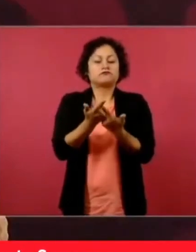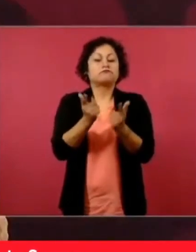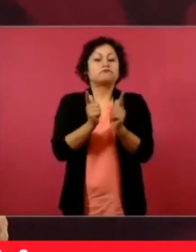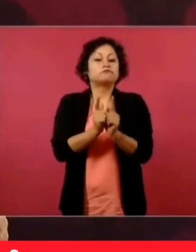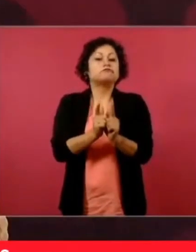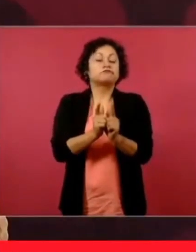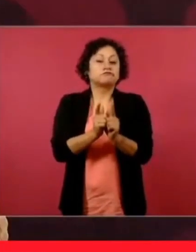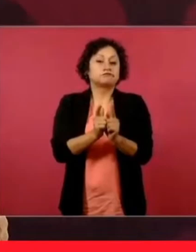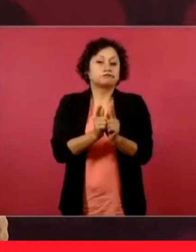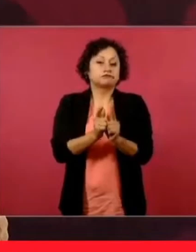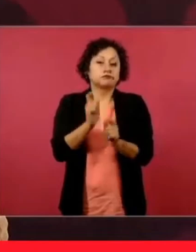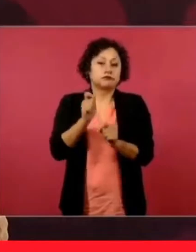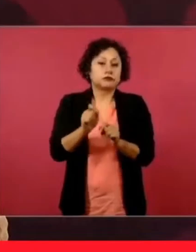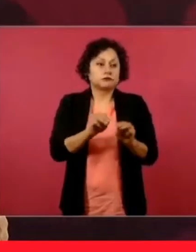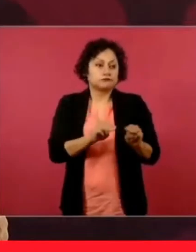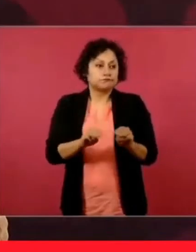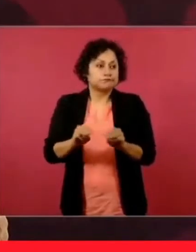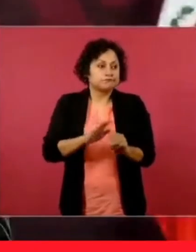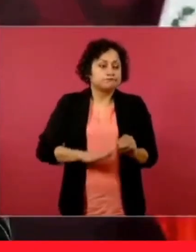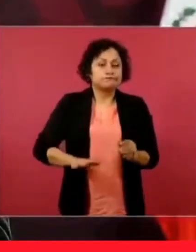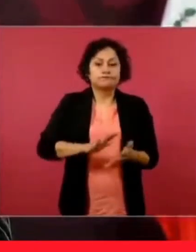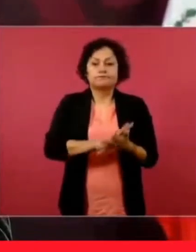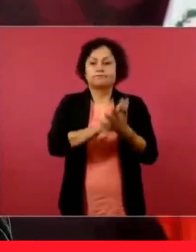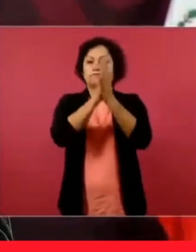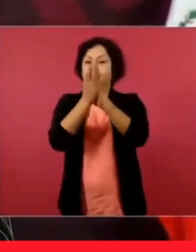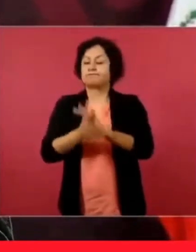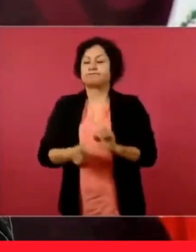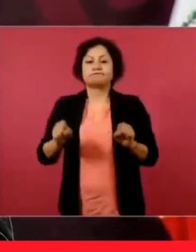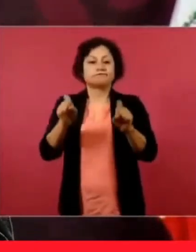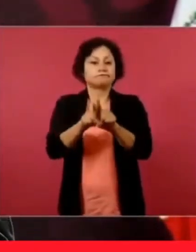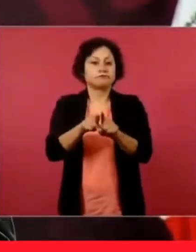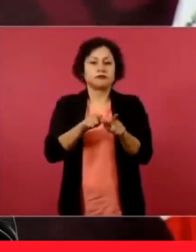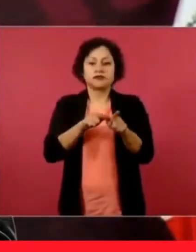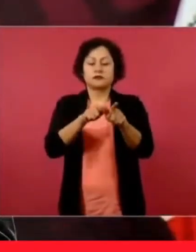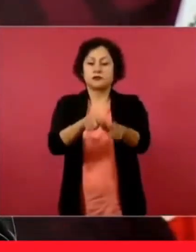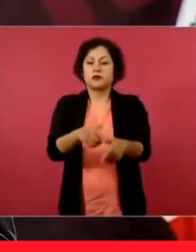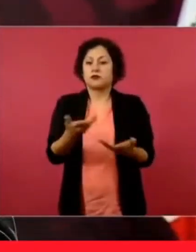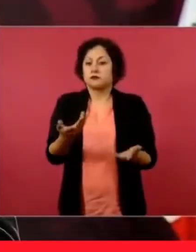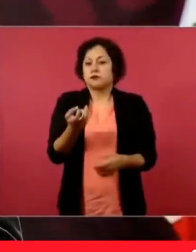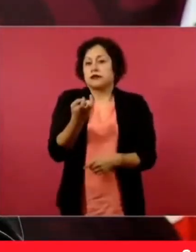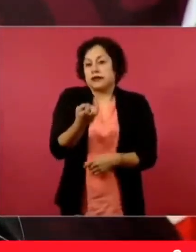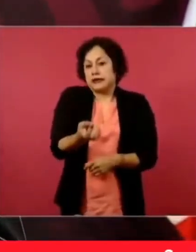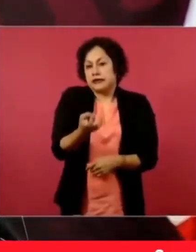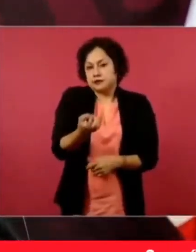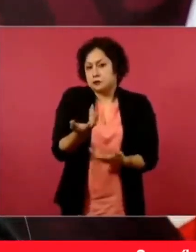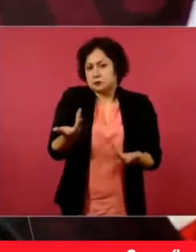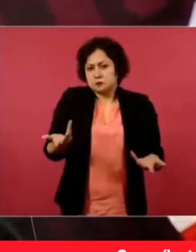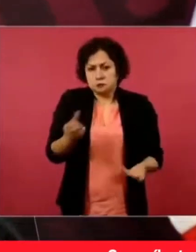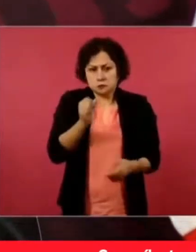y eso fue lo que sucedió. Nos desvelamos un poco porque